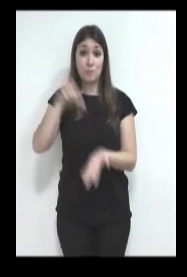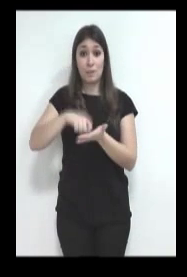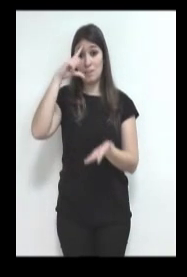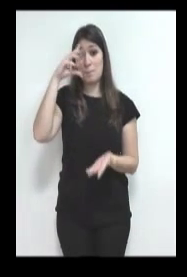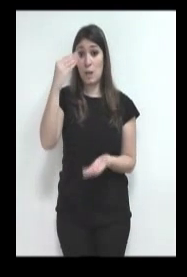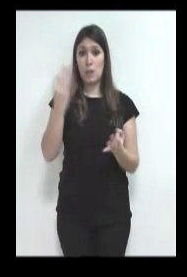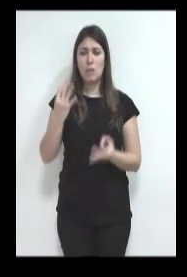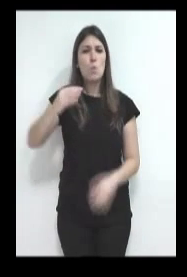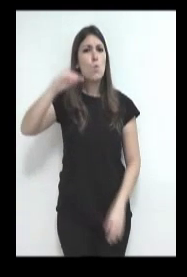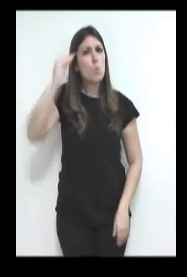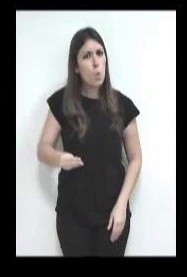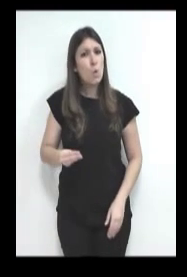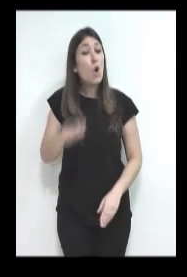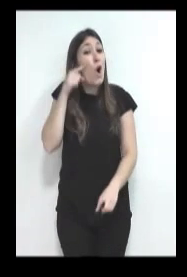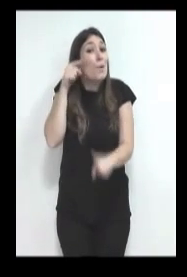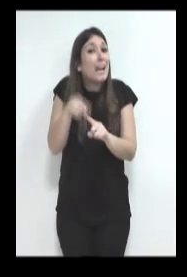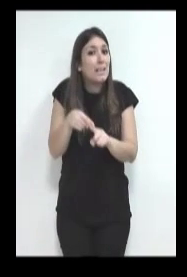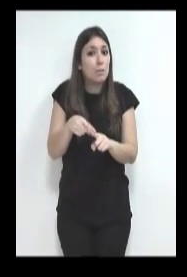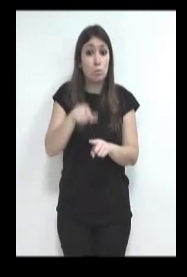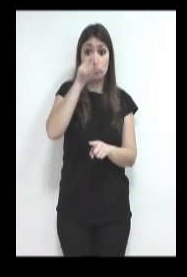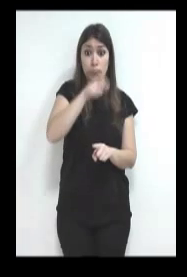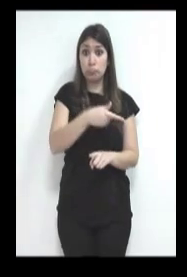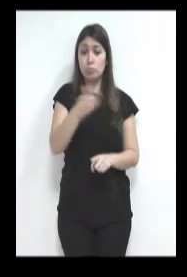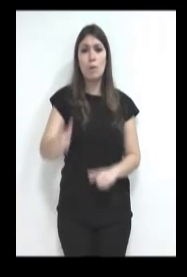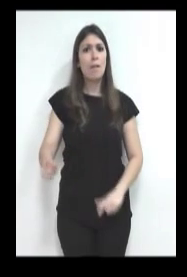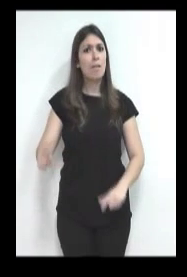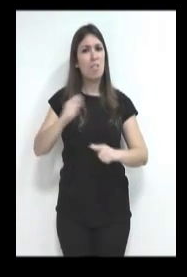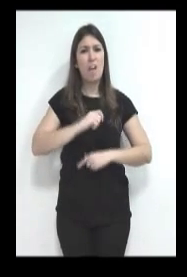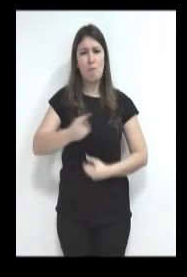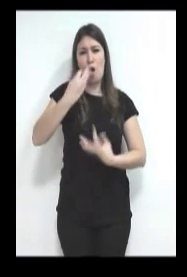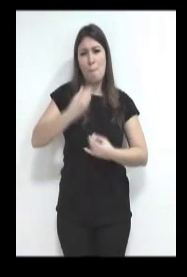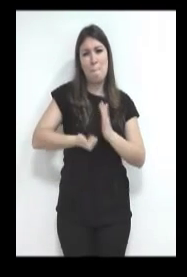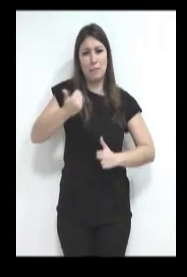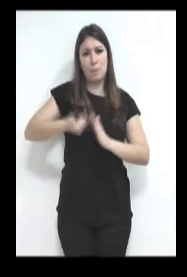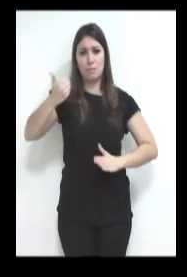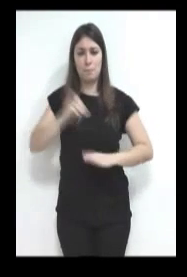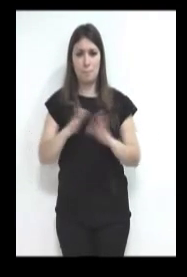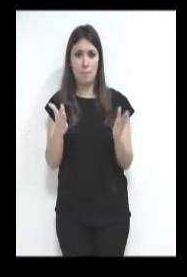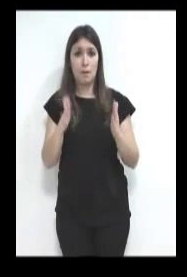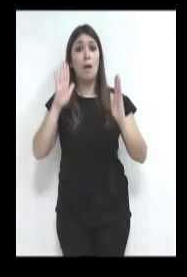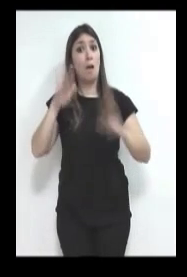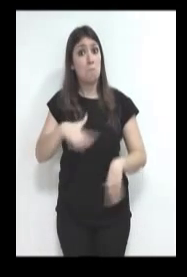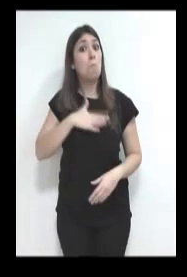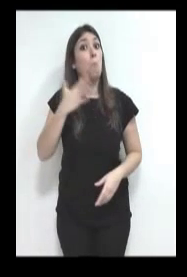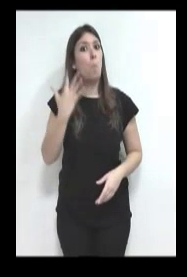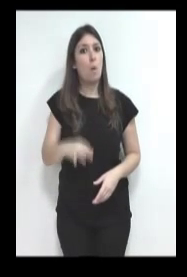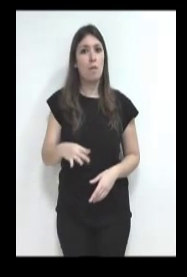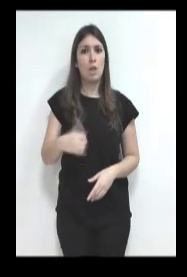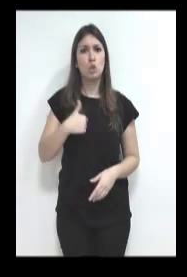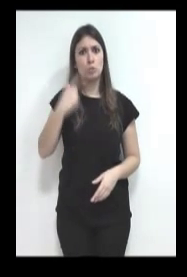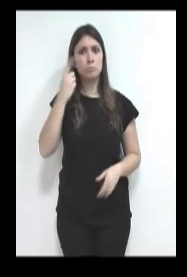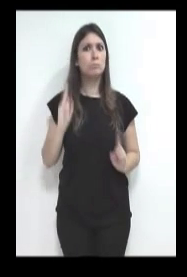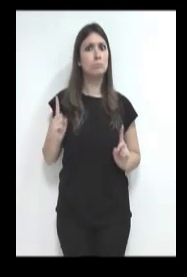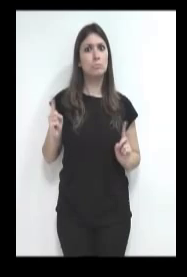son muy buenas en el sentido de que a los ciudadanos nos va a llegar más información y vamos a poder estar vigilantes